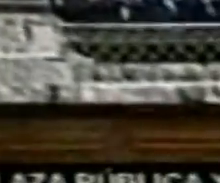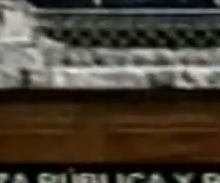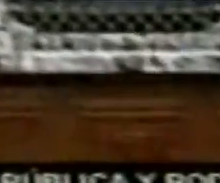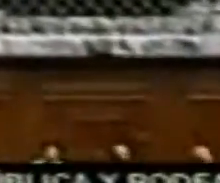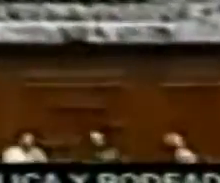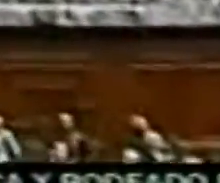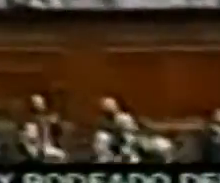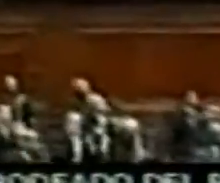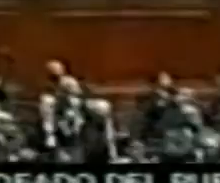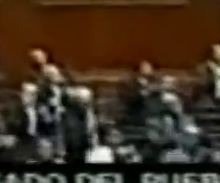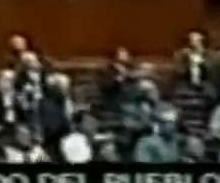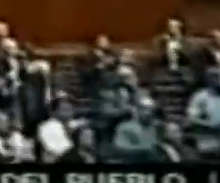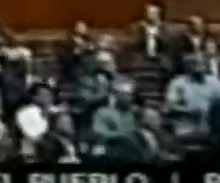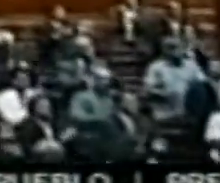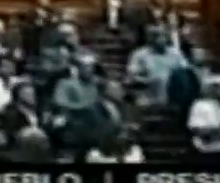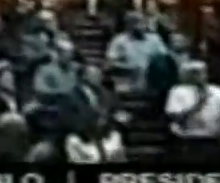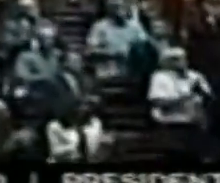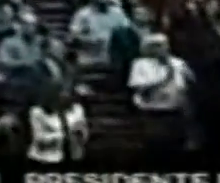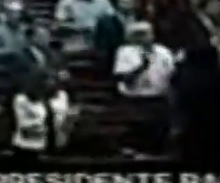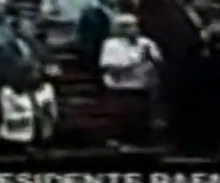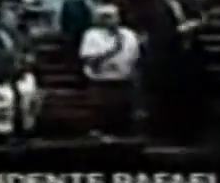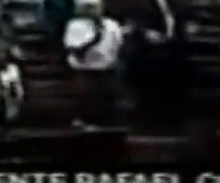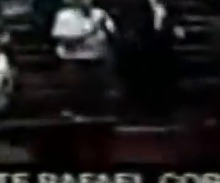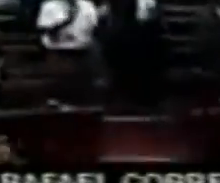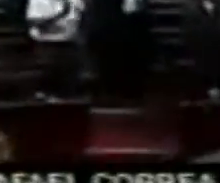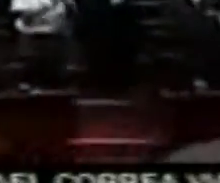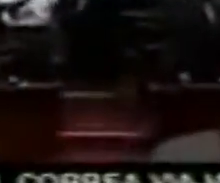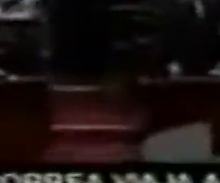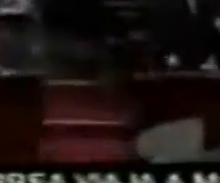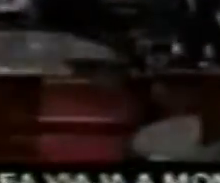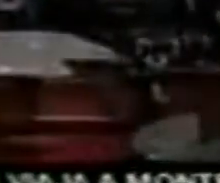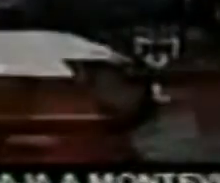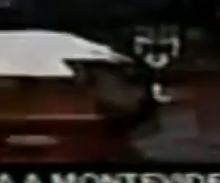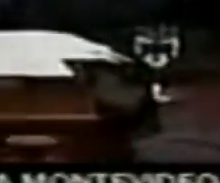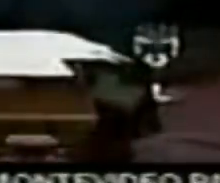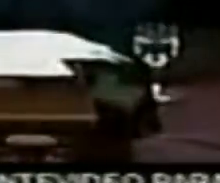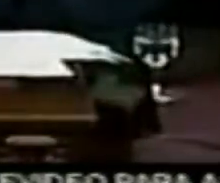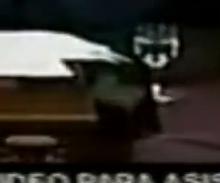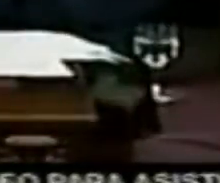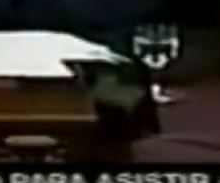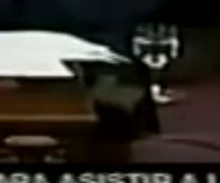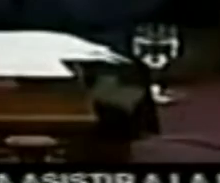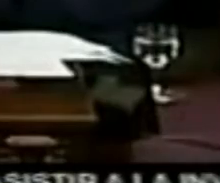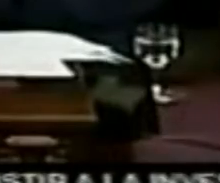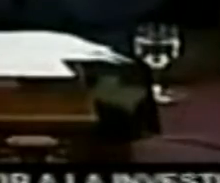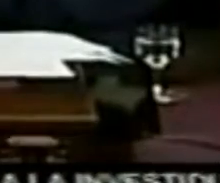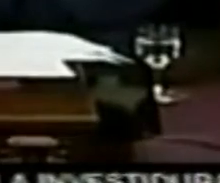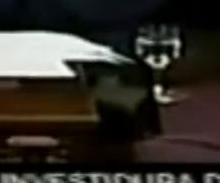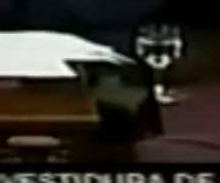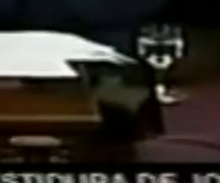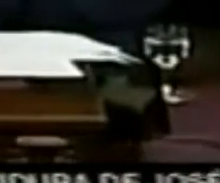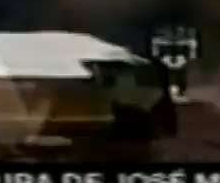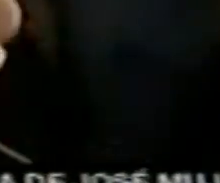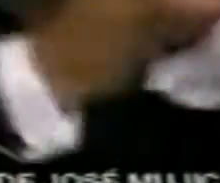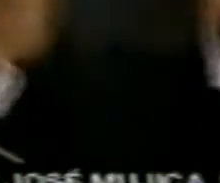pueblo para seguir llevando adelante las riendas del país. Ustedes lo han seguido en vivo y en directo